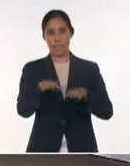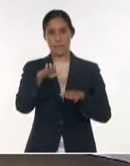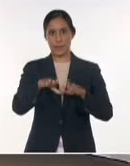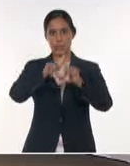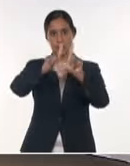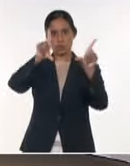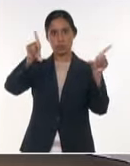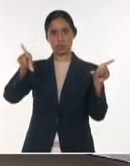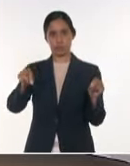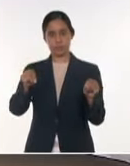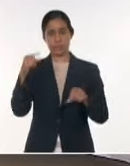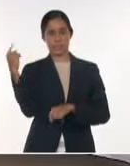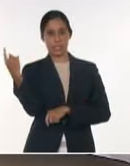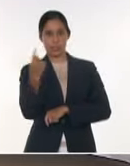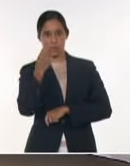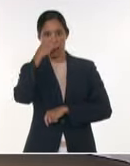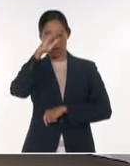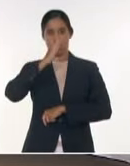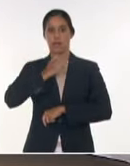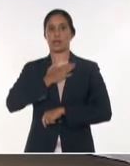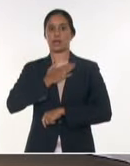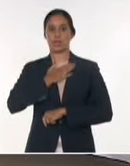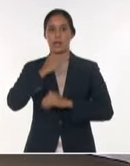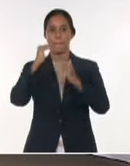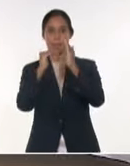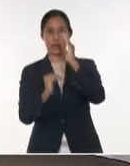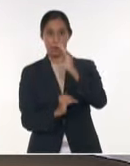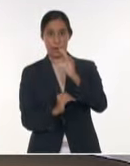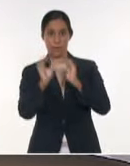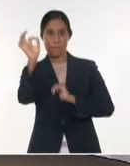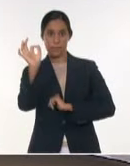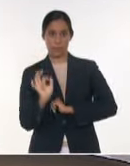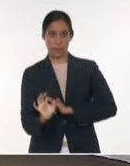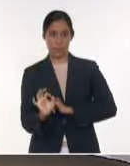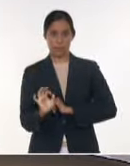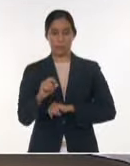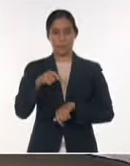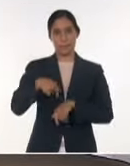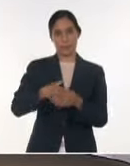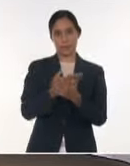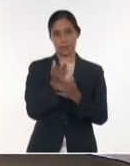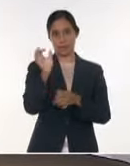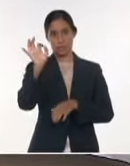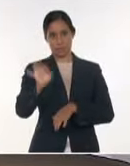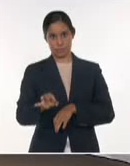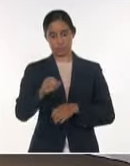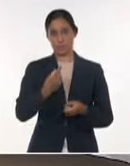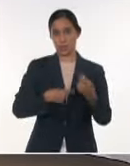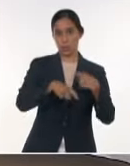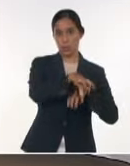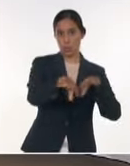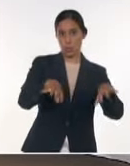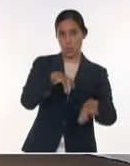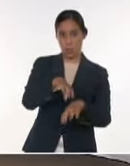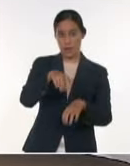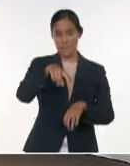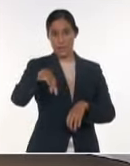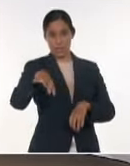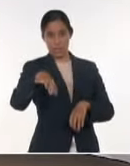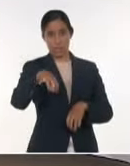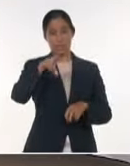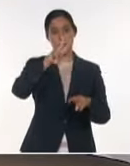y mantienen el llenado por debajo del promedio histórico para la fecha. Los territorios de La Habana, Pinar del Río, Isla